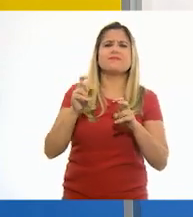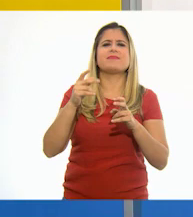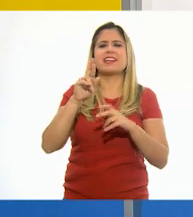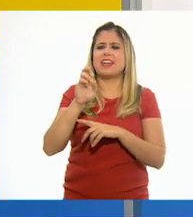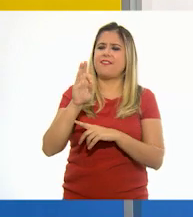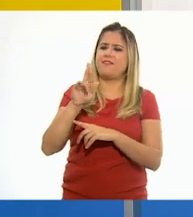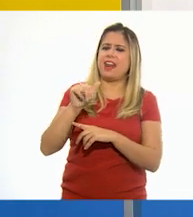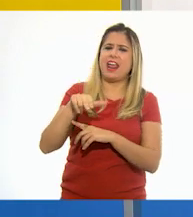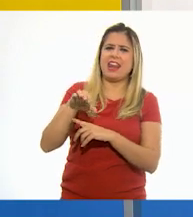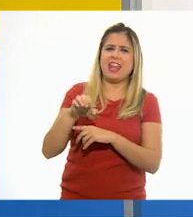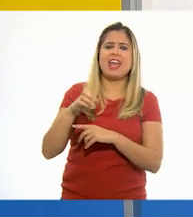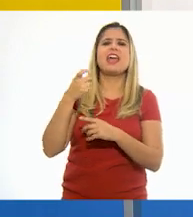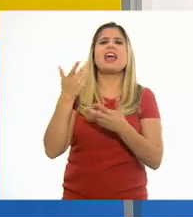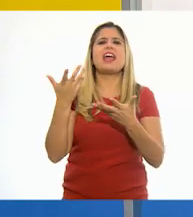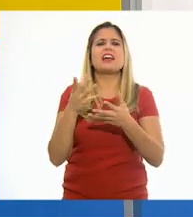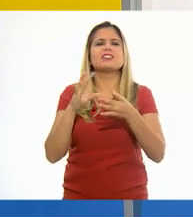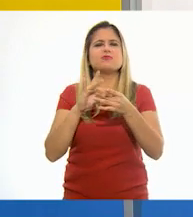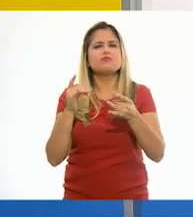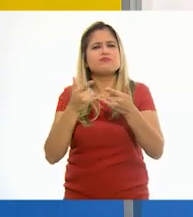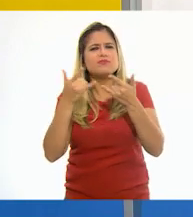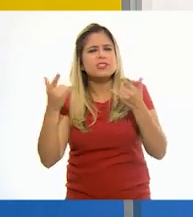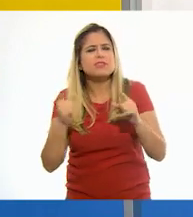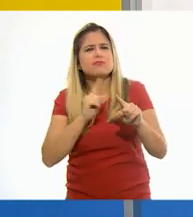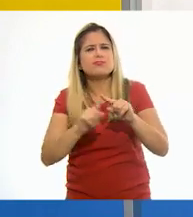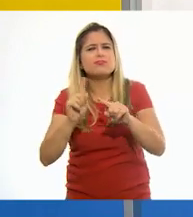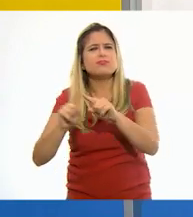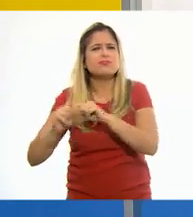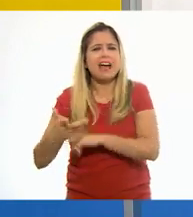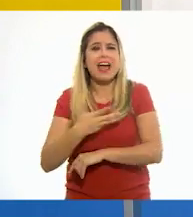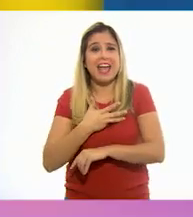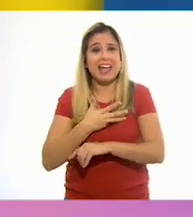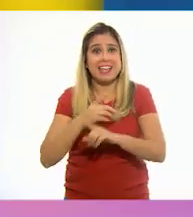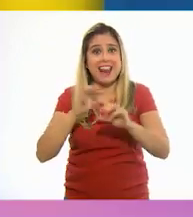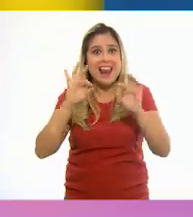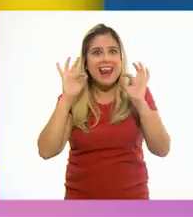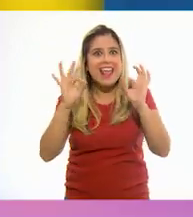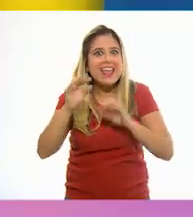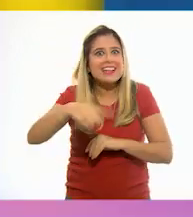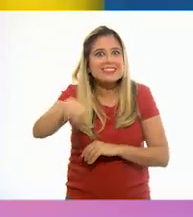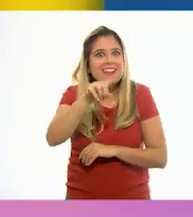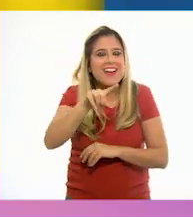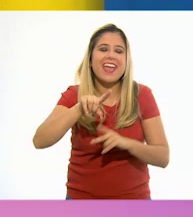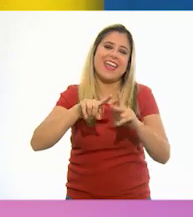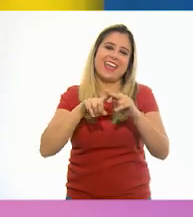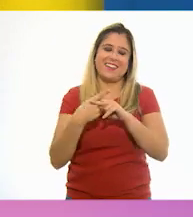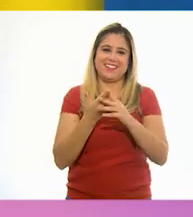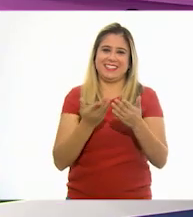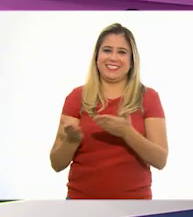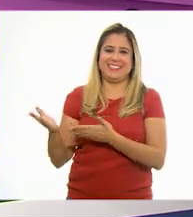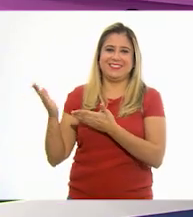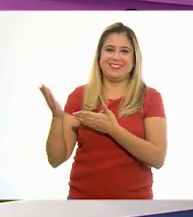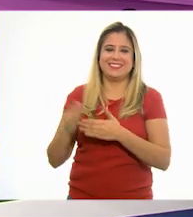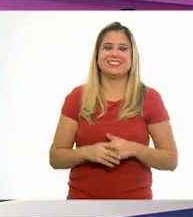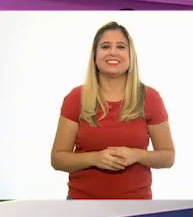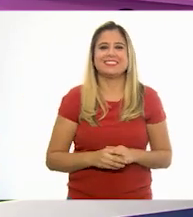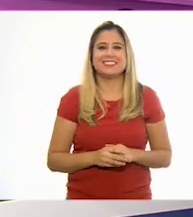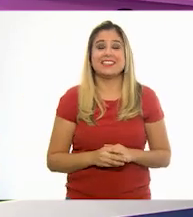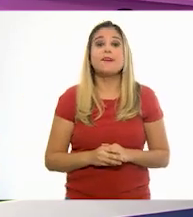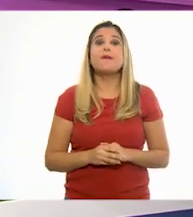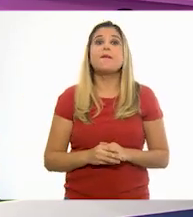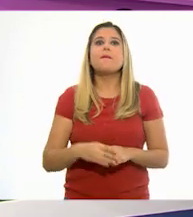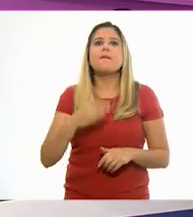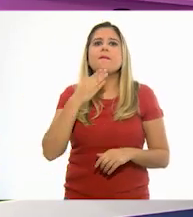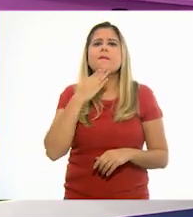los que cuentan. ¿Están listas y listos? Sí, ¿sí? Claro que sí. Pues comencemos. Muy bien,